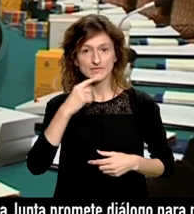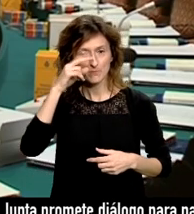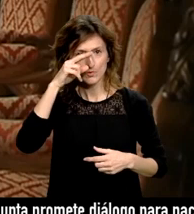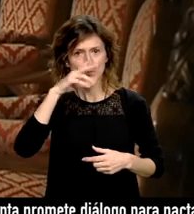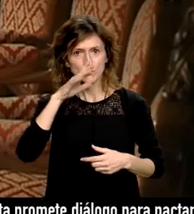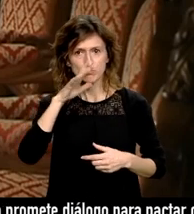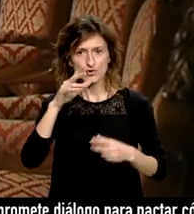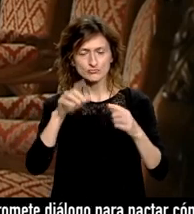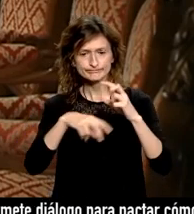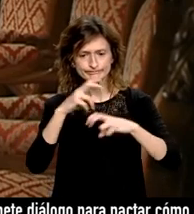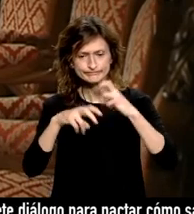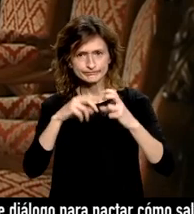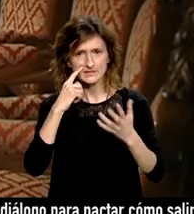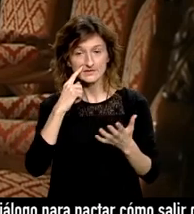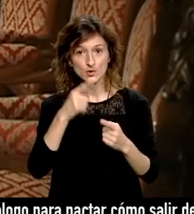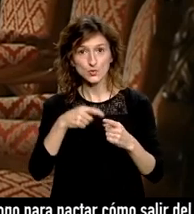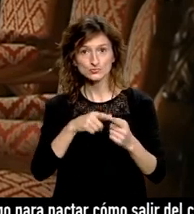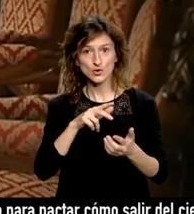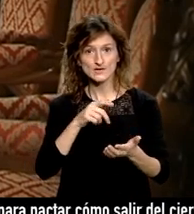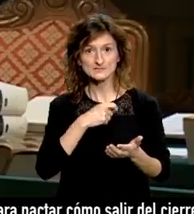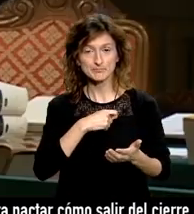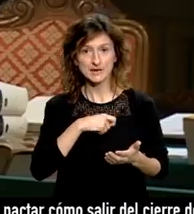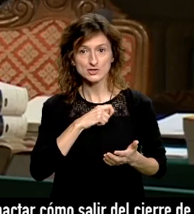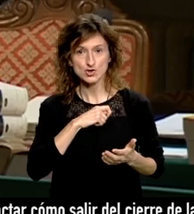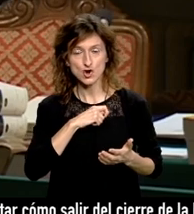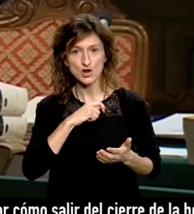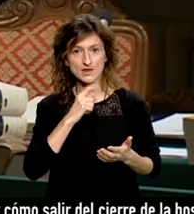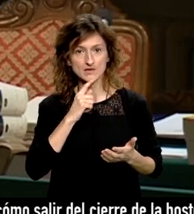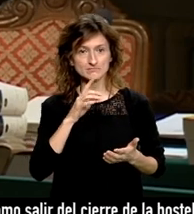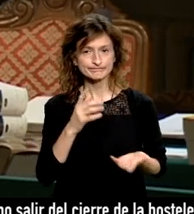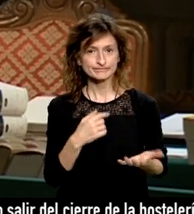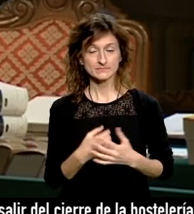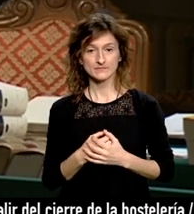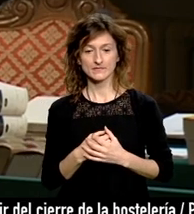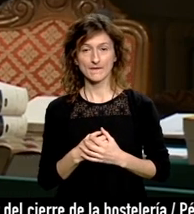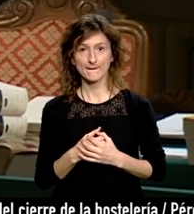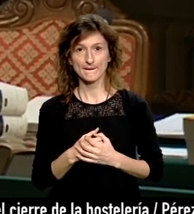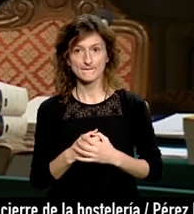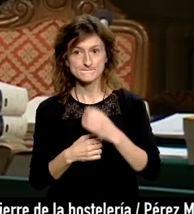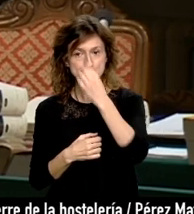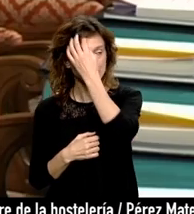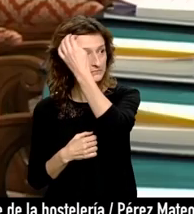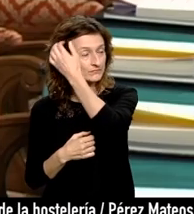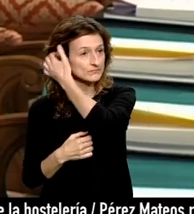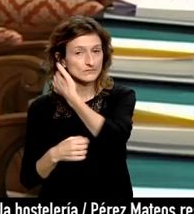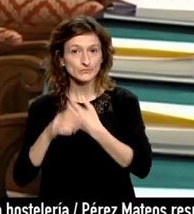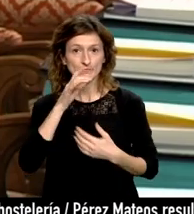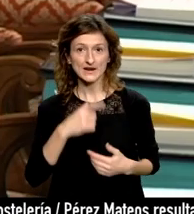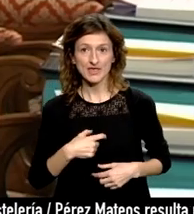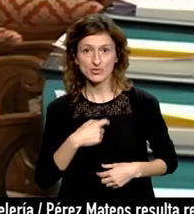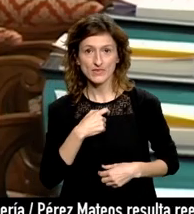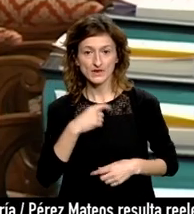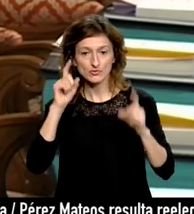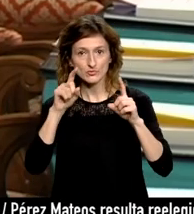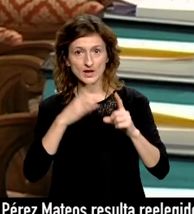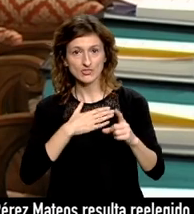porque la reforma no ponga en cuestión el uso del español en ningún territorio del Estado, ni promueva obstáculos para que los ciudadanos puedan ser